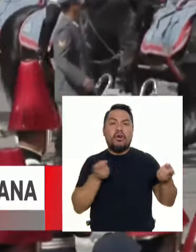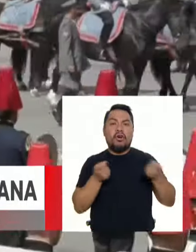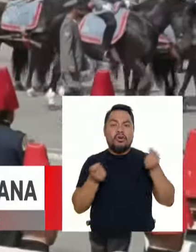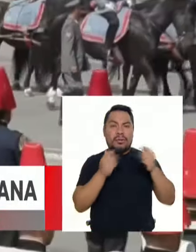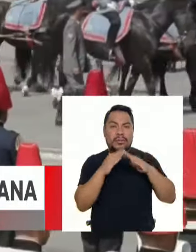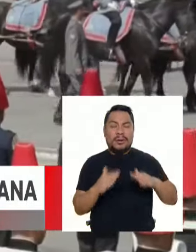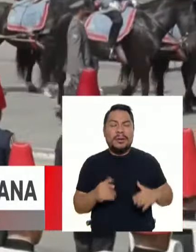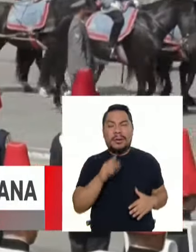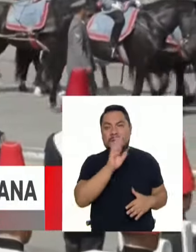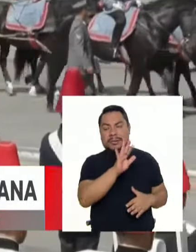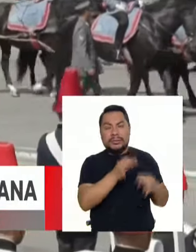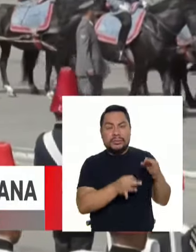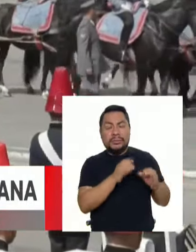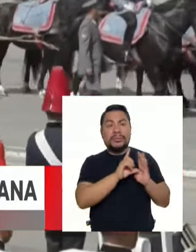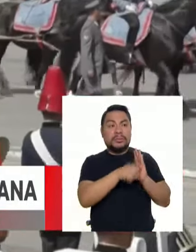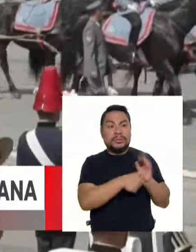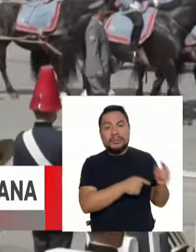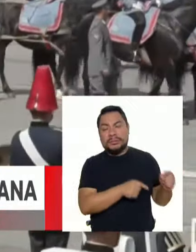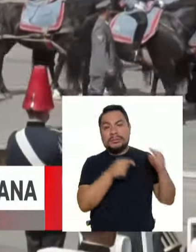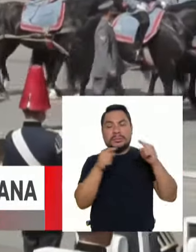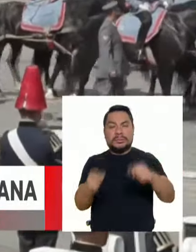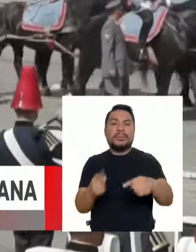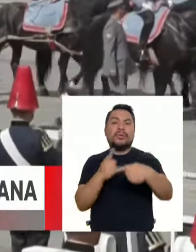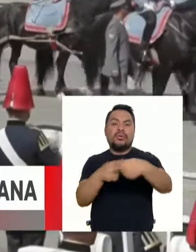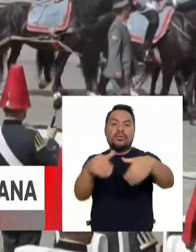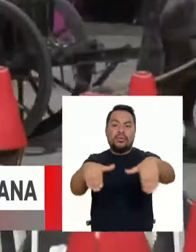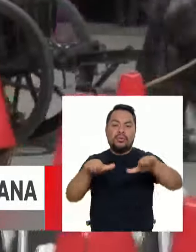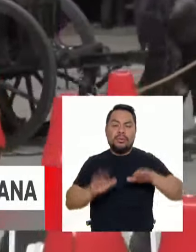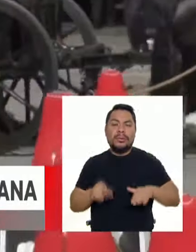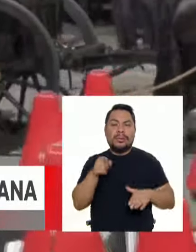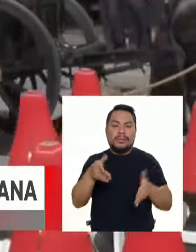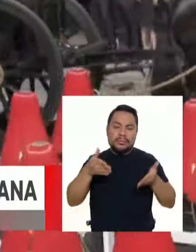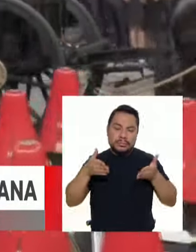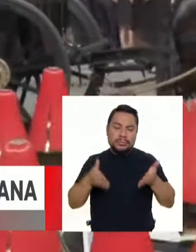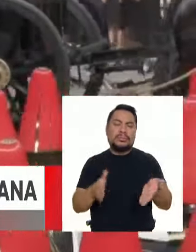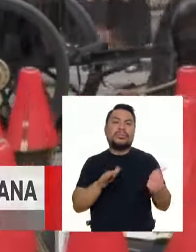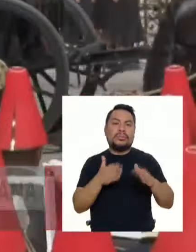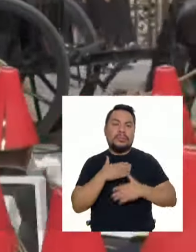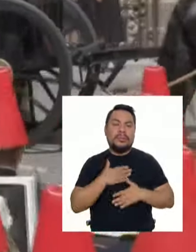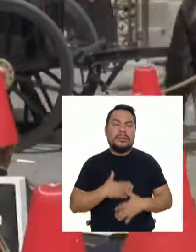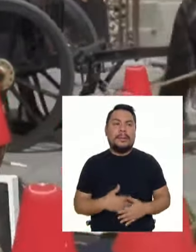trasladado al cementerio Parque del Recuerdo, donde descansarán sus restos.